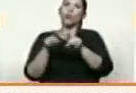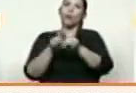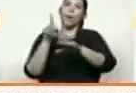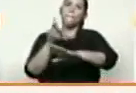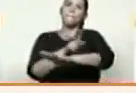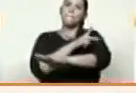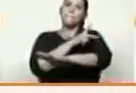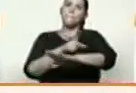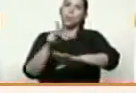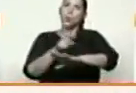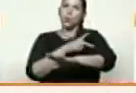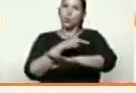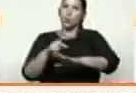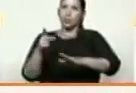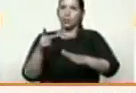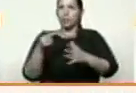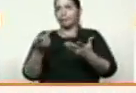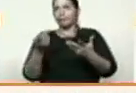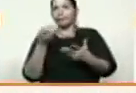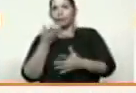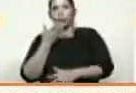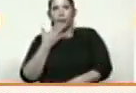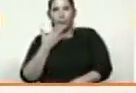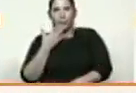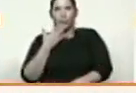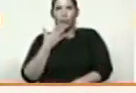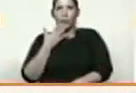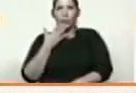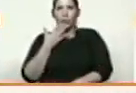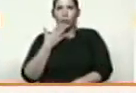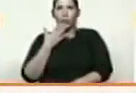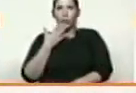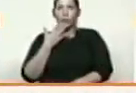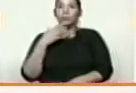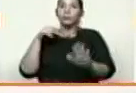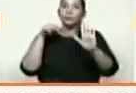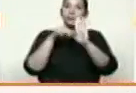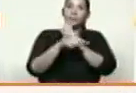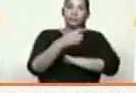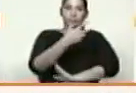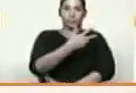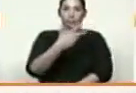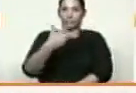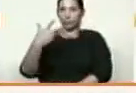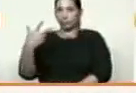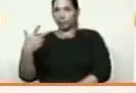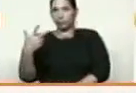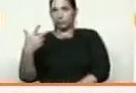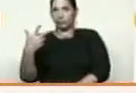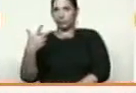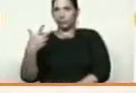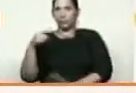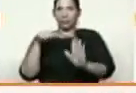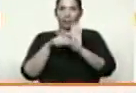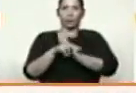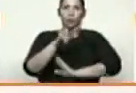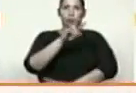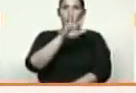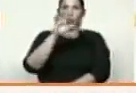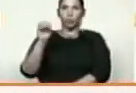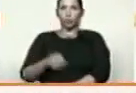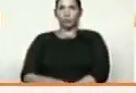Como por ejemplo el artículo 333 y el artículo 250.